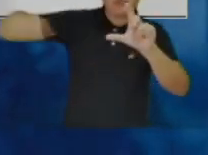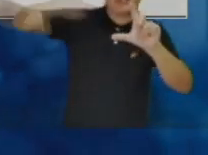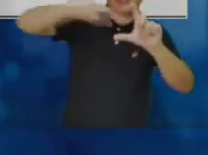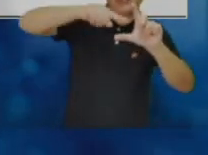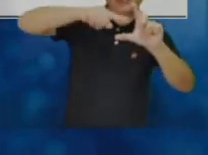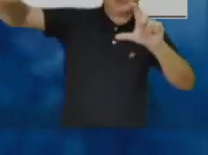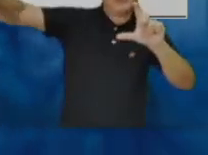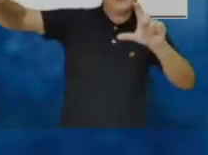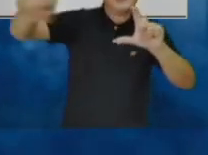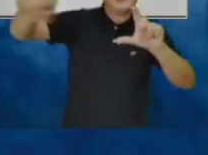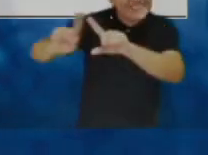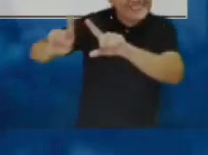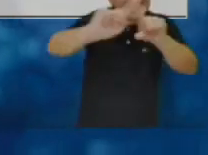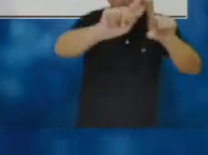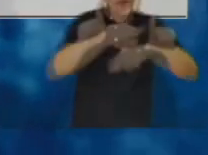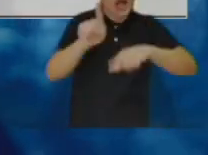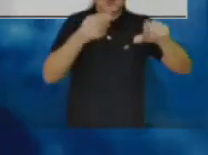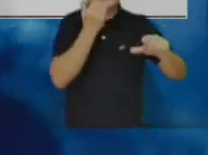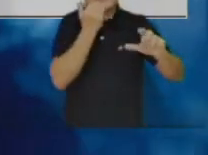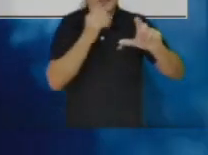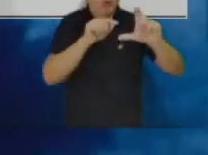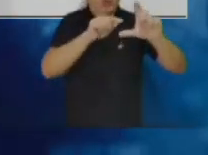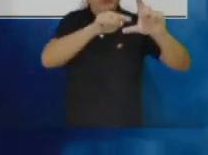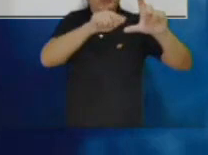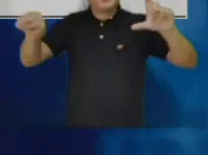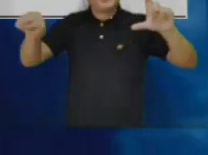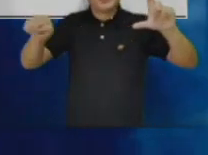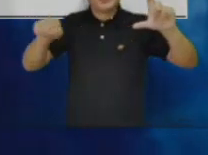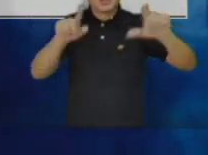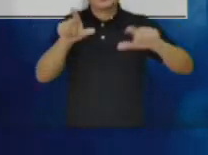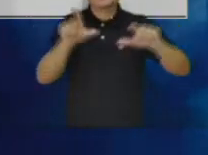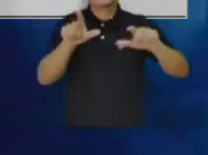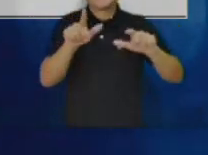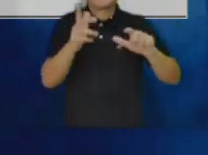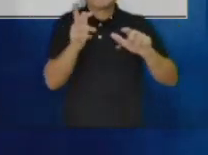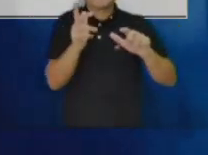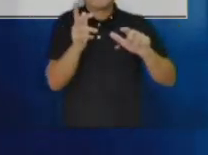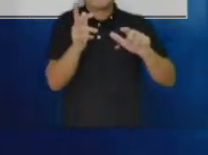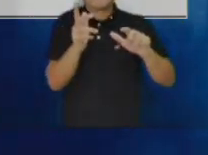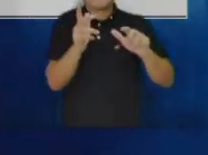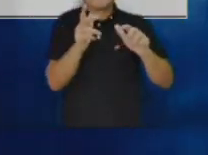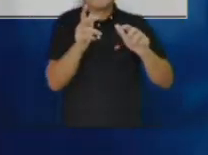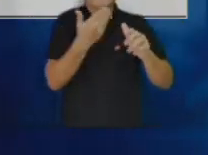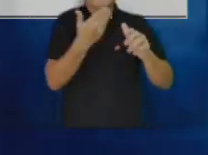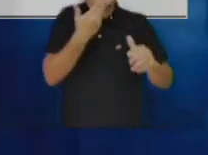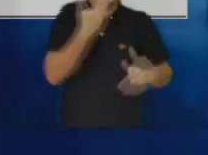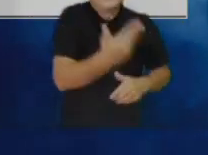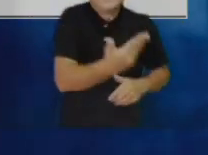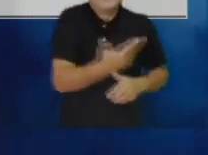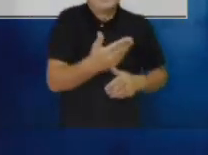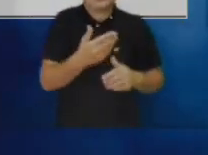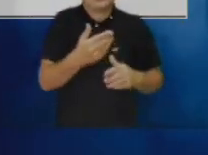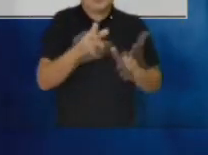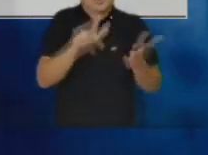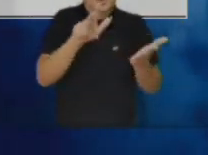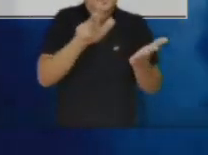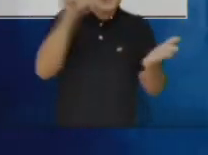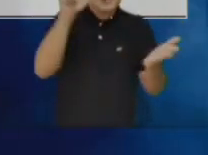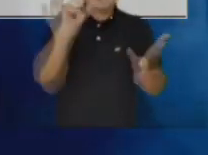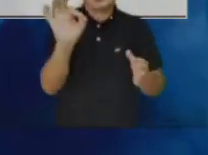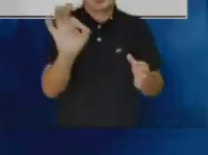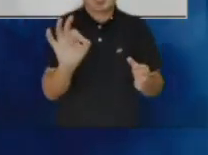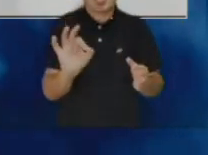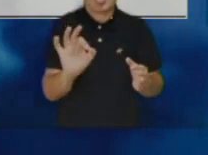frecuencias que son sin licenciamiento, entonces para reducir el